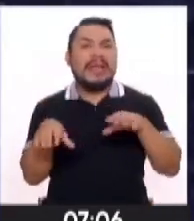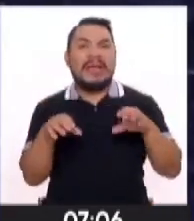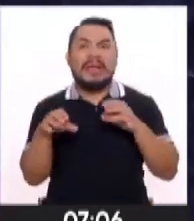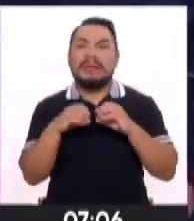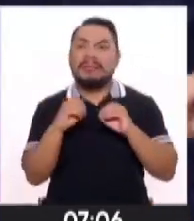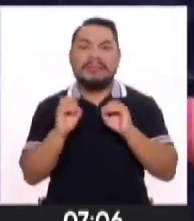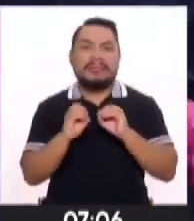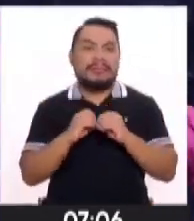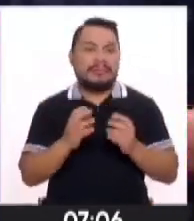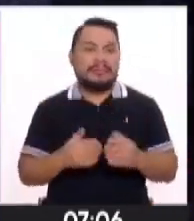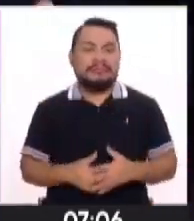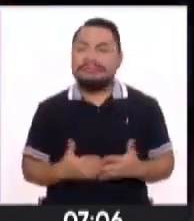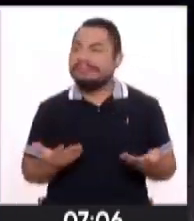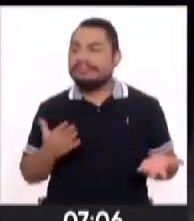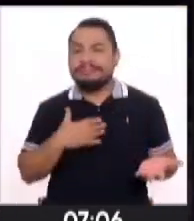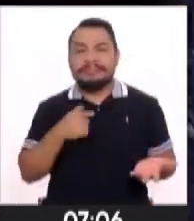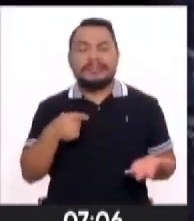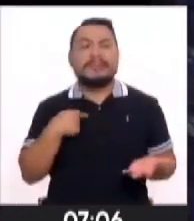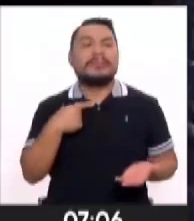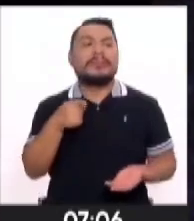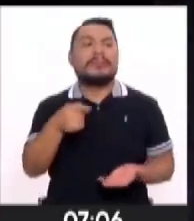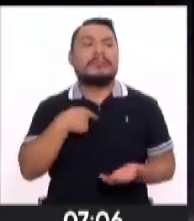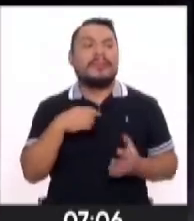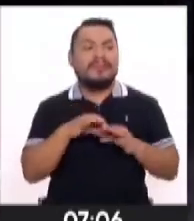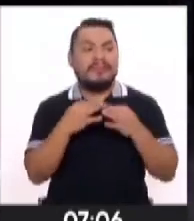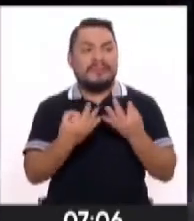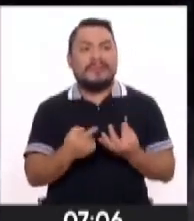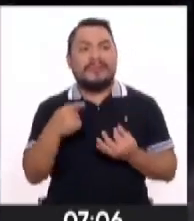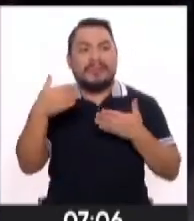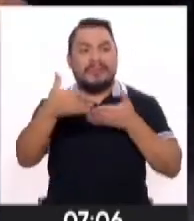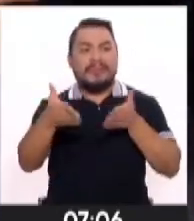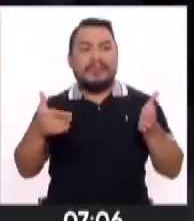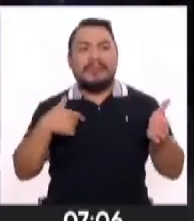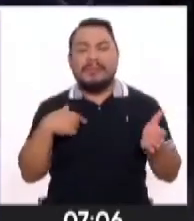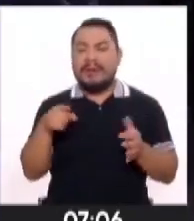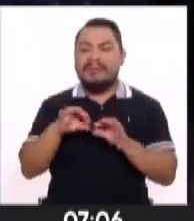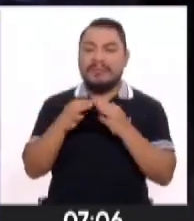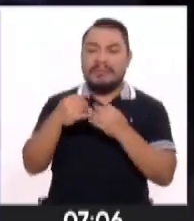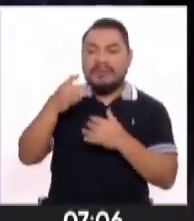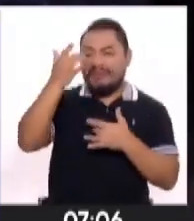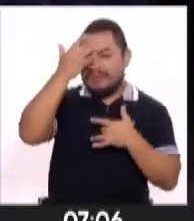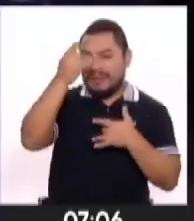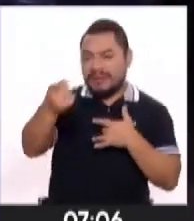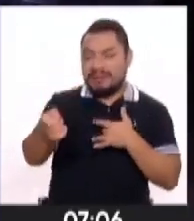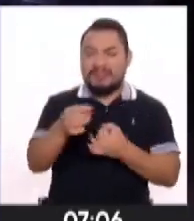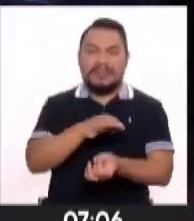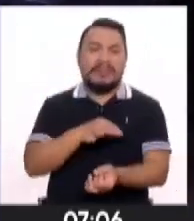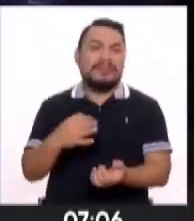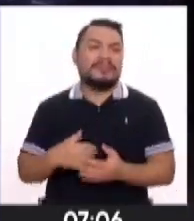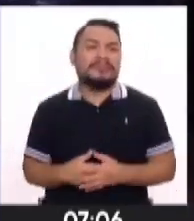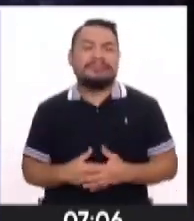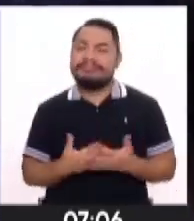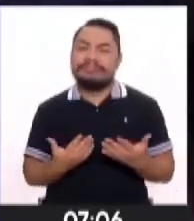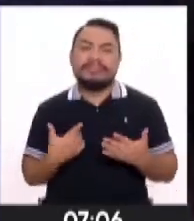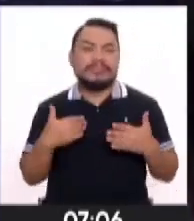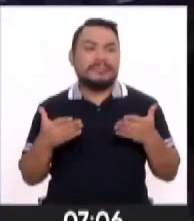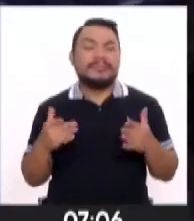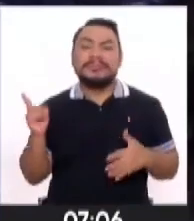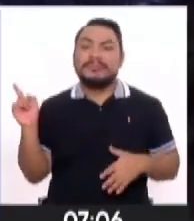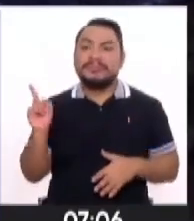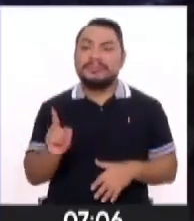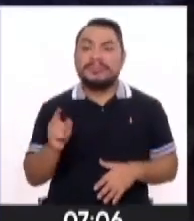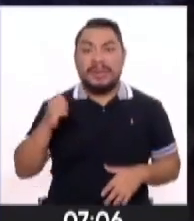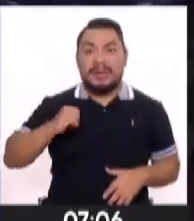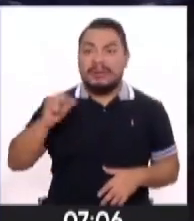yo tengo acá, tengo mi hijo inválido, usa pañal, usa ondas, mira dónde está, no hay colchón, nada, vio y se hizo el mood y se